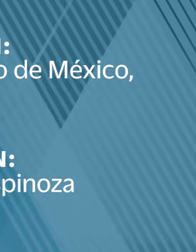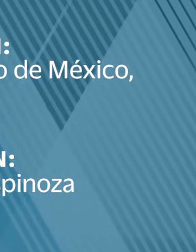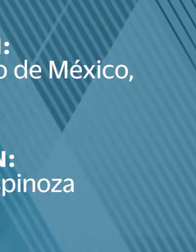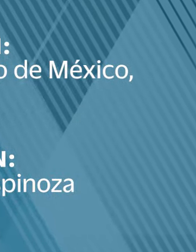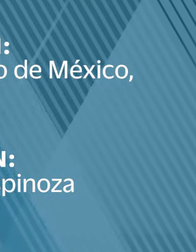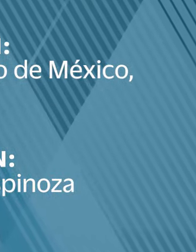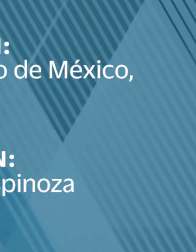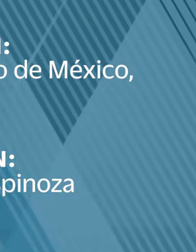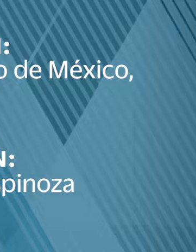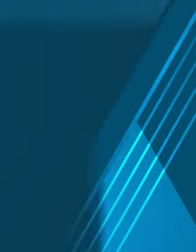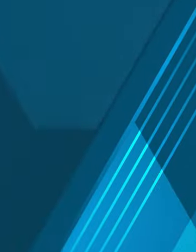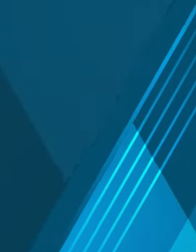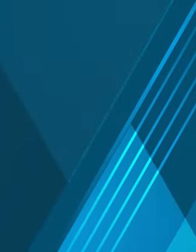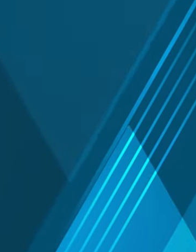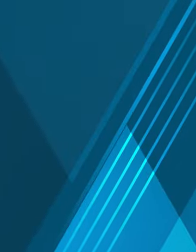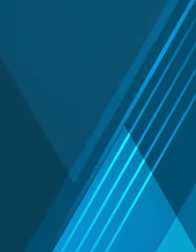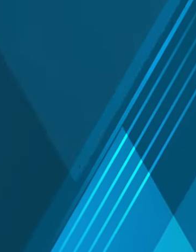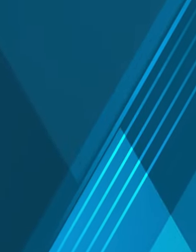hago referencia.